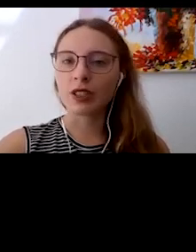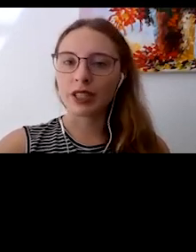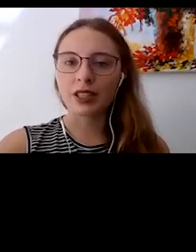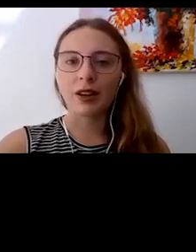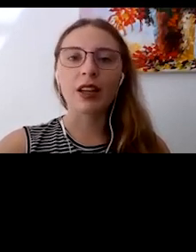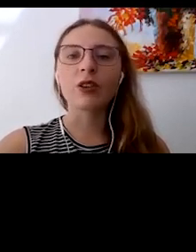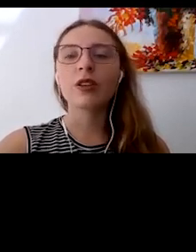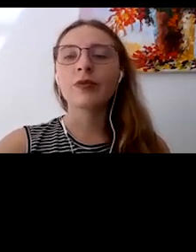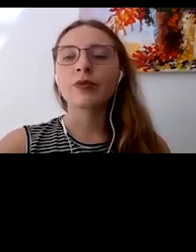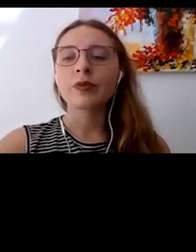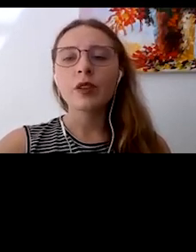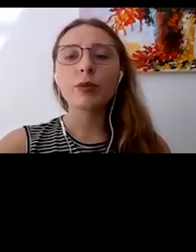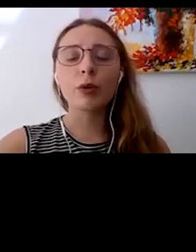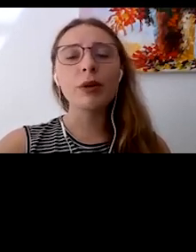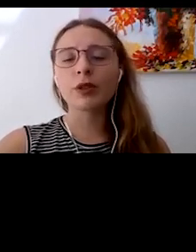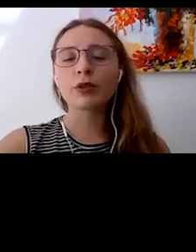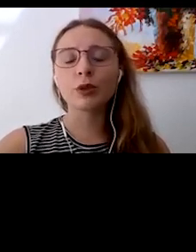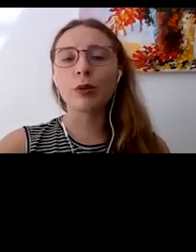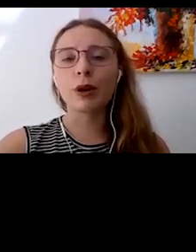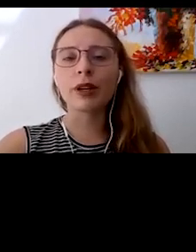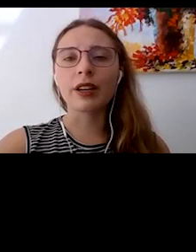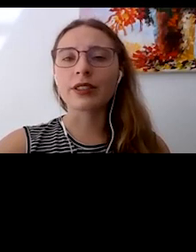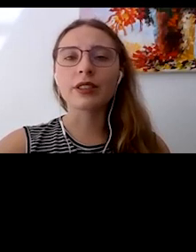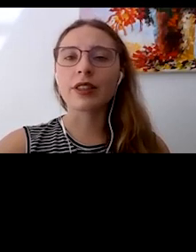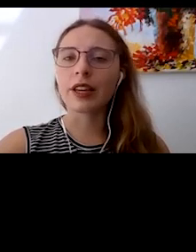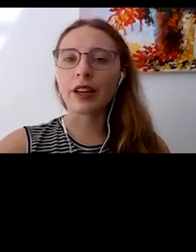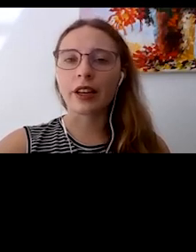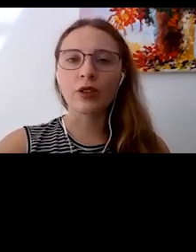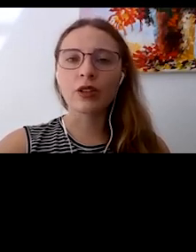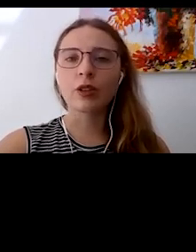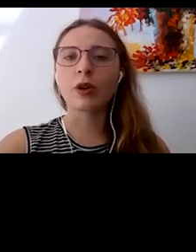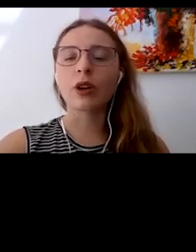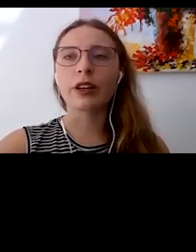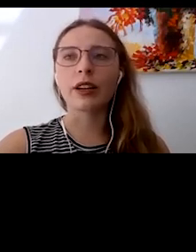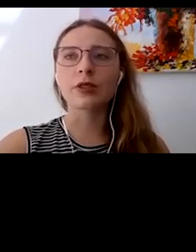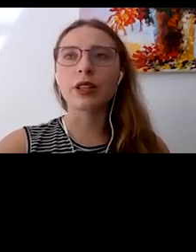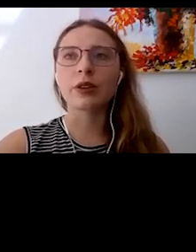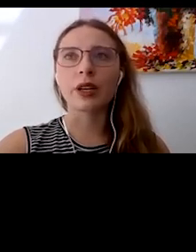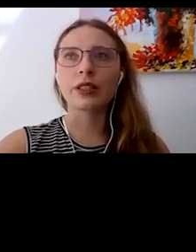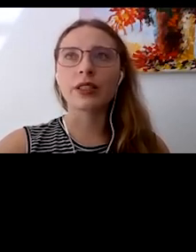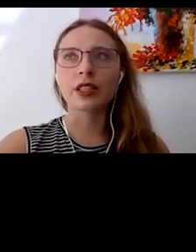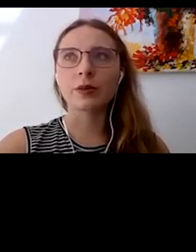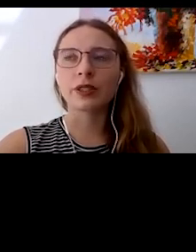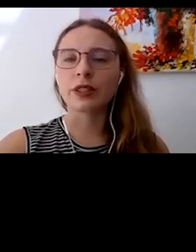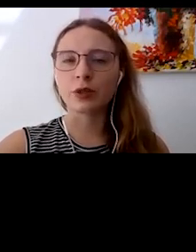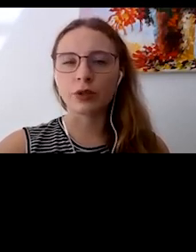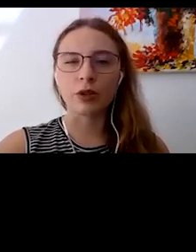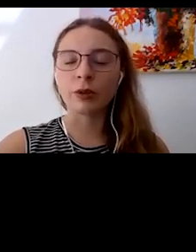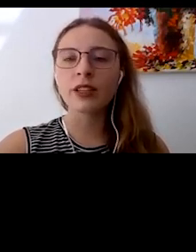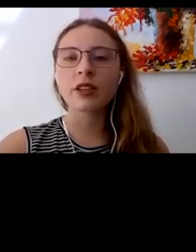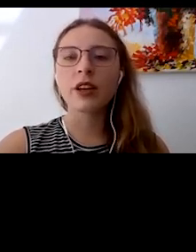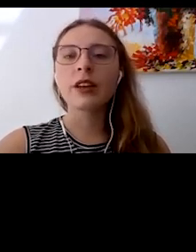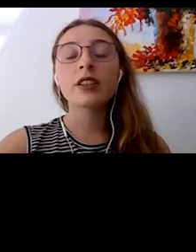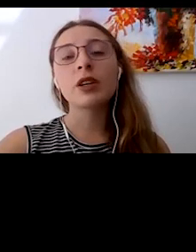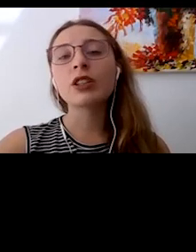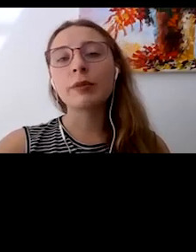tiempo también al trabajador. Probablemente en un futuro va a haber agencias que se dediquen a ello, como en el caso de cuando hacen estas visitas